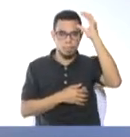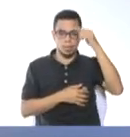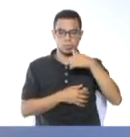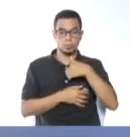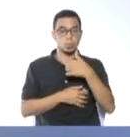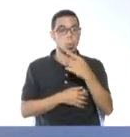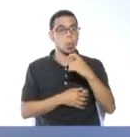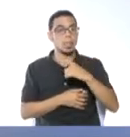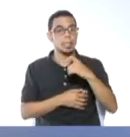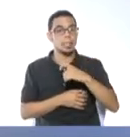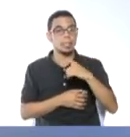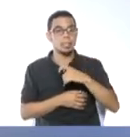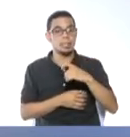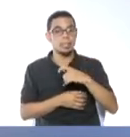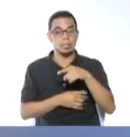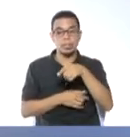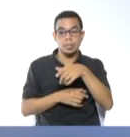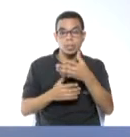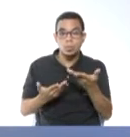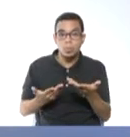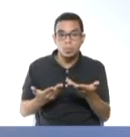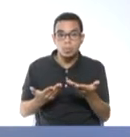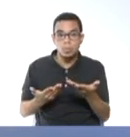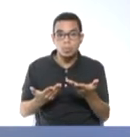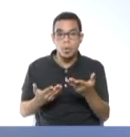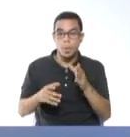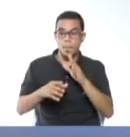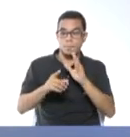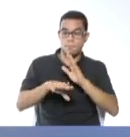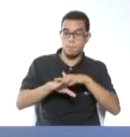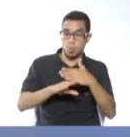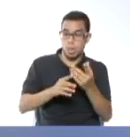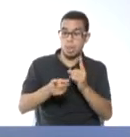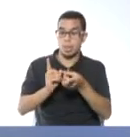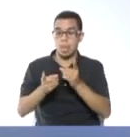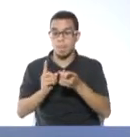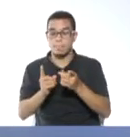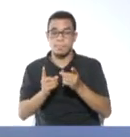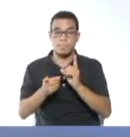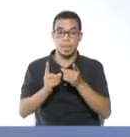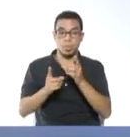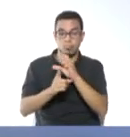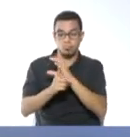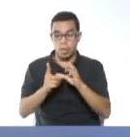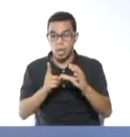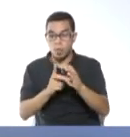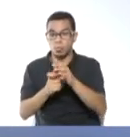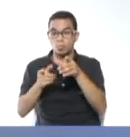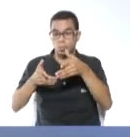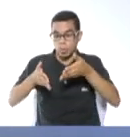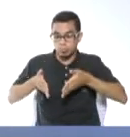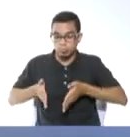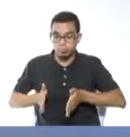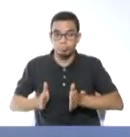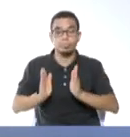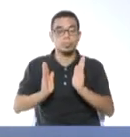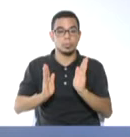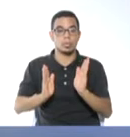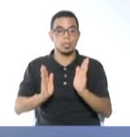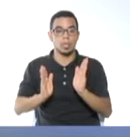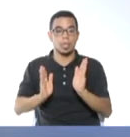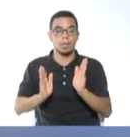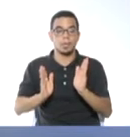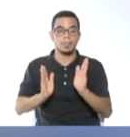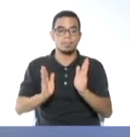necesita ese niño, esa niña, pero dependiendo de cada cultura donde uno nazca, del territorio, de qué color nacemos, también